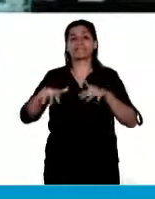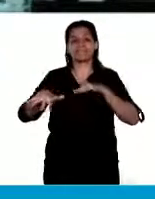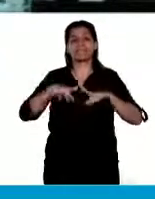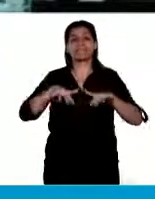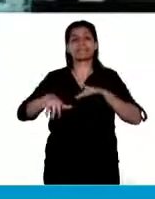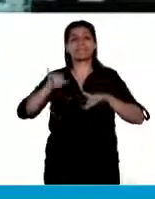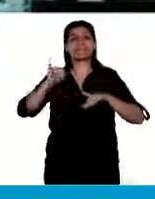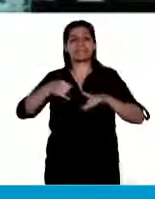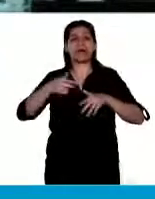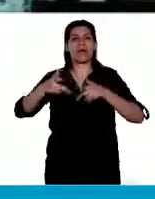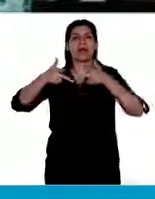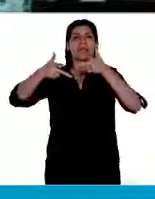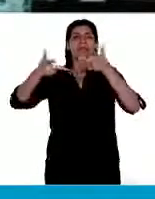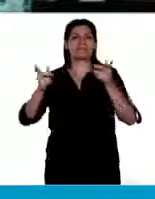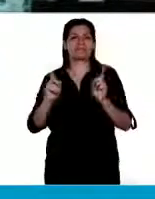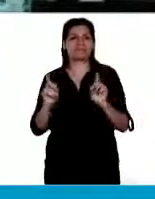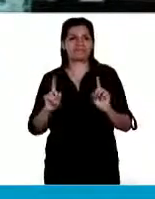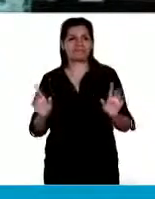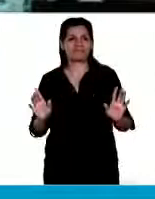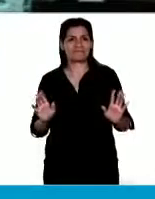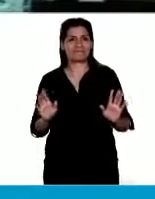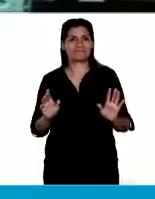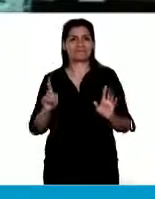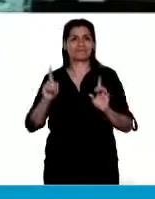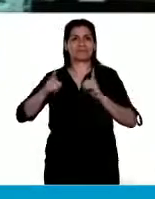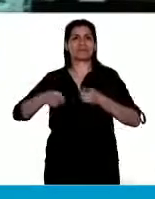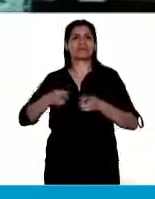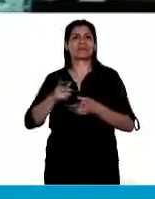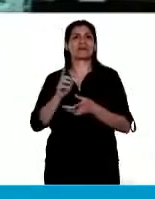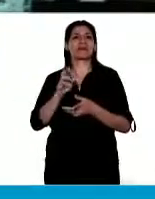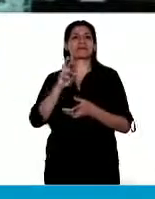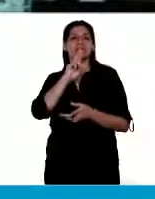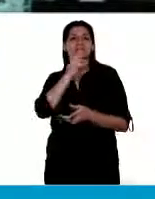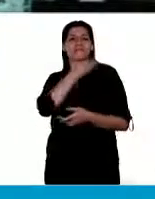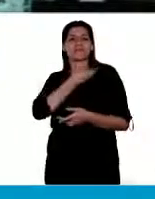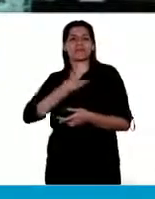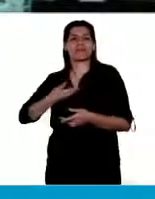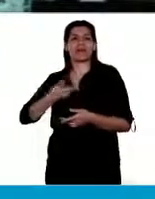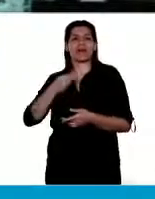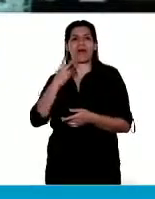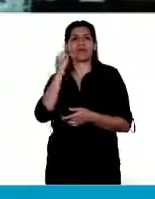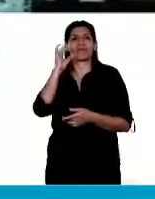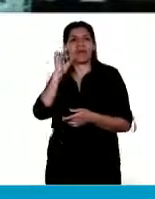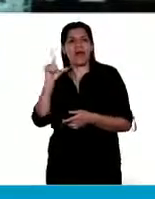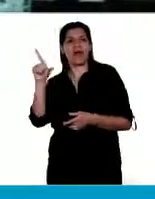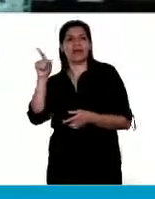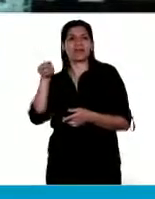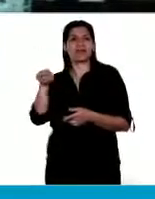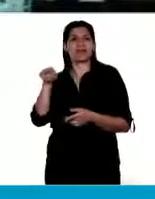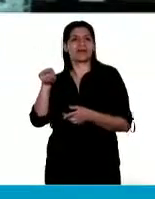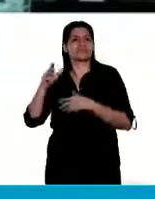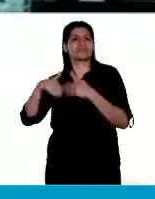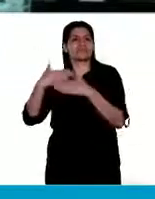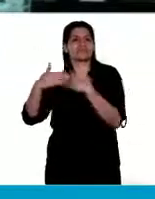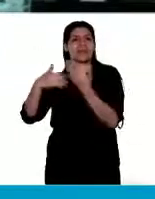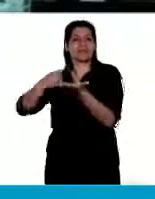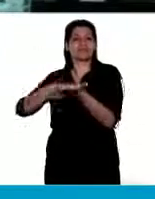fue Cristian Ritondo y fue la gobernadora Vidal quienes llevaron adelante esta